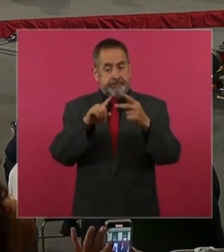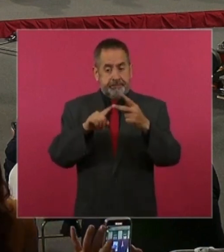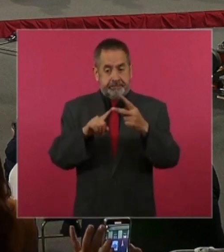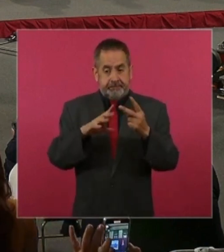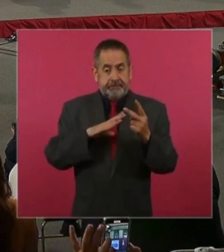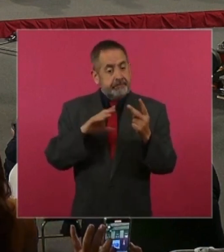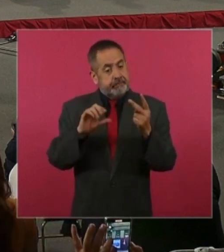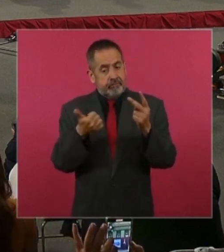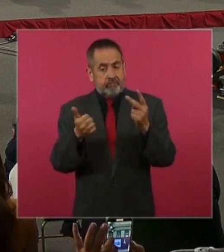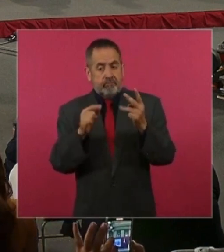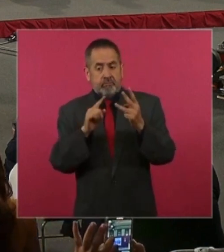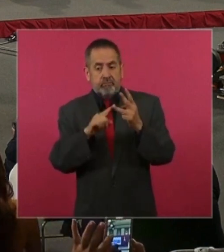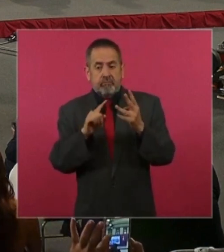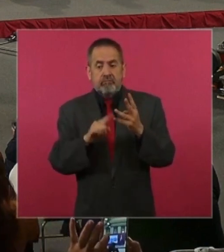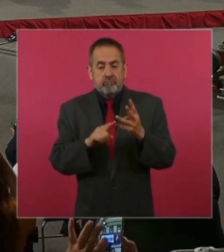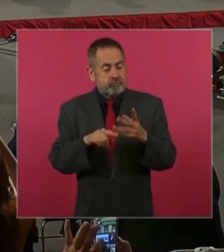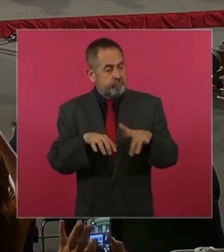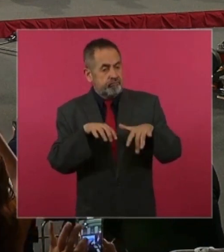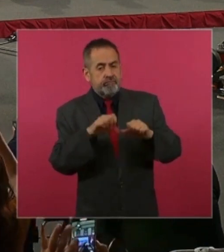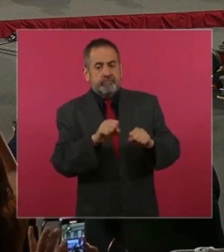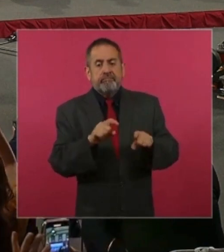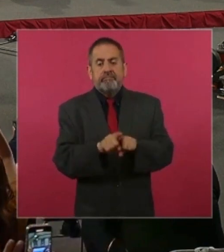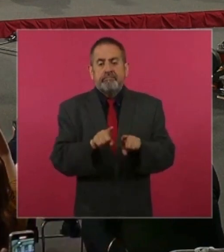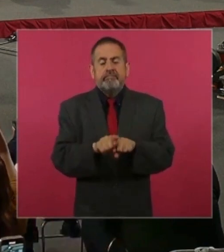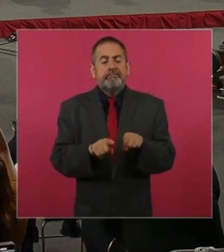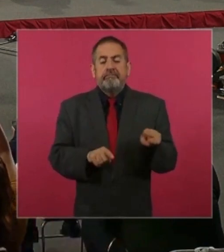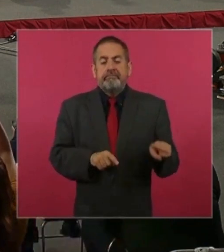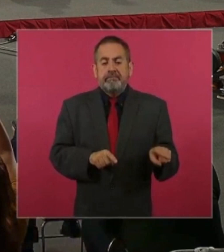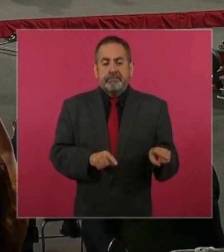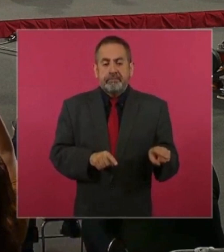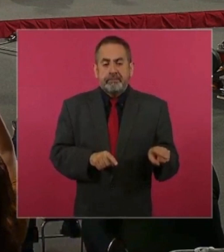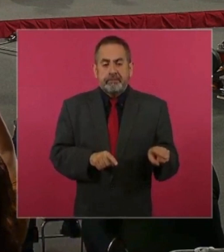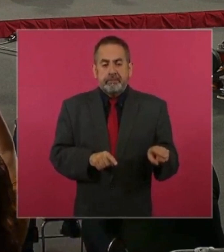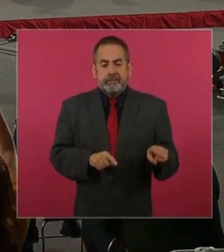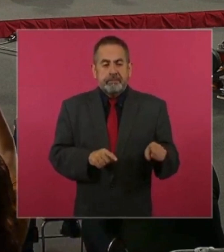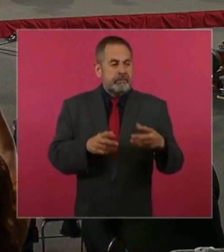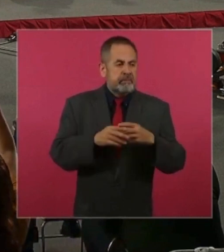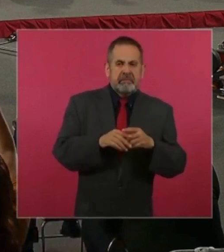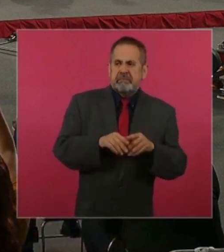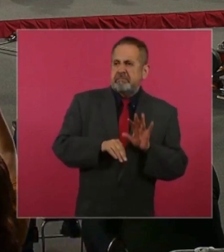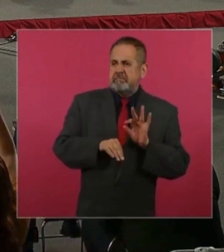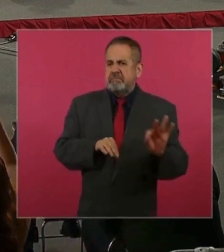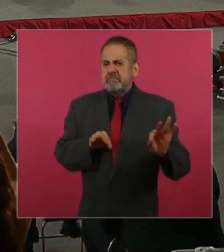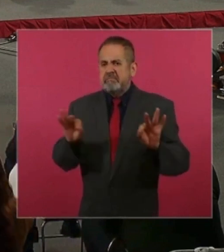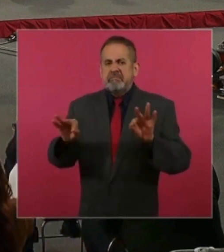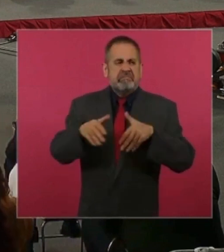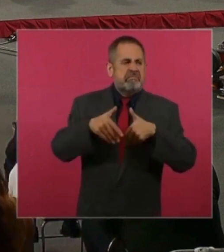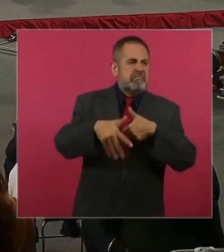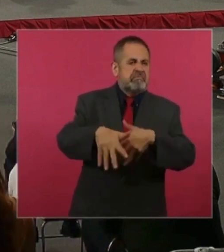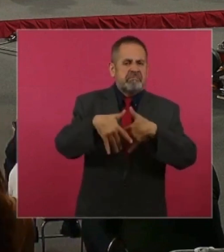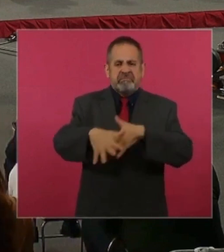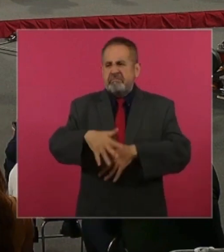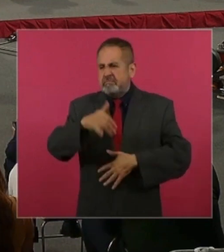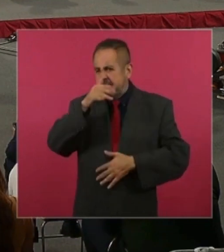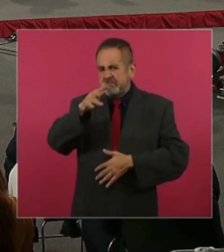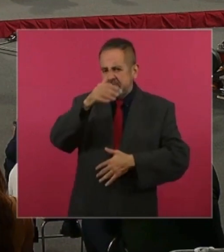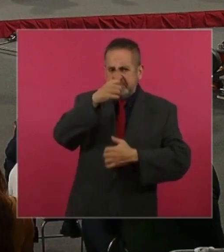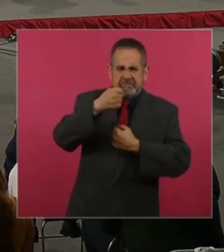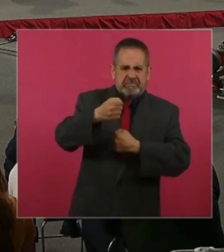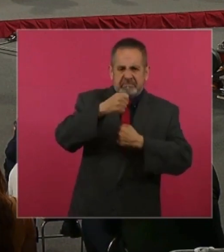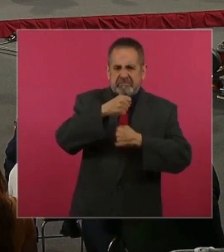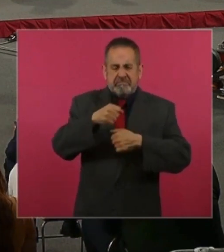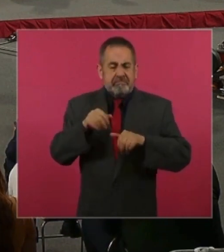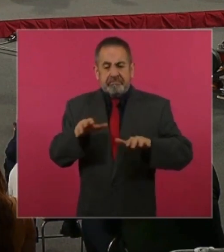personas de las que estaban haciendo la movilización en la región y que